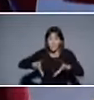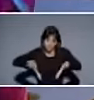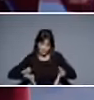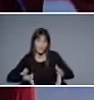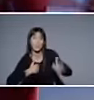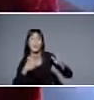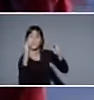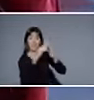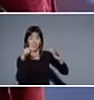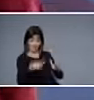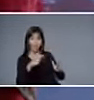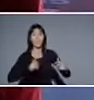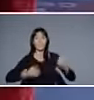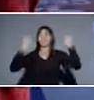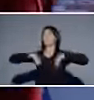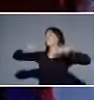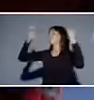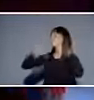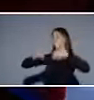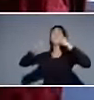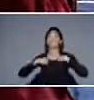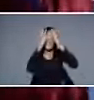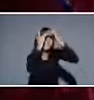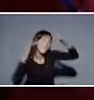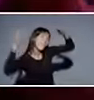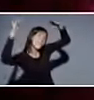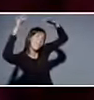reír. El pasillo en mi casa, escenario de mi